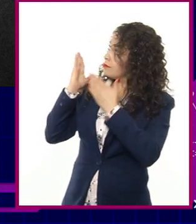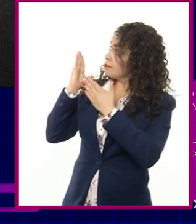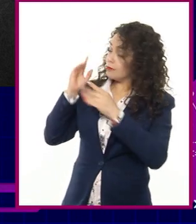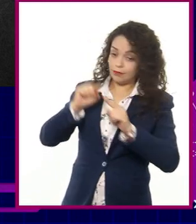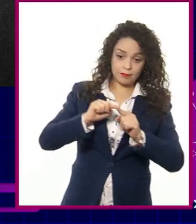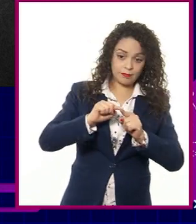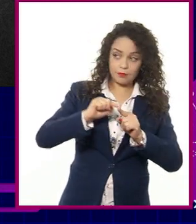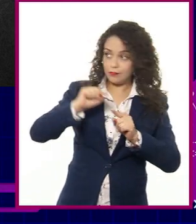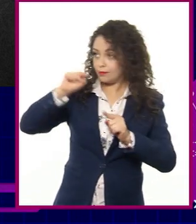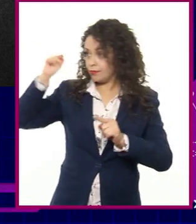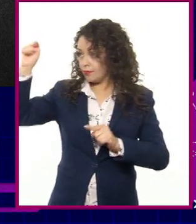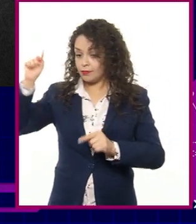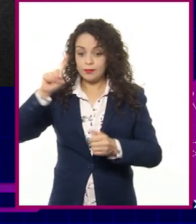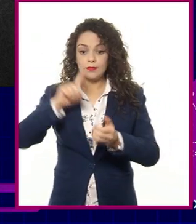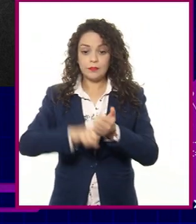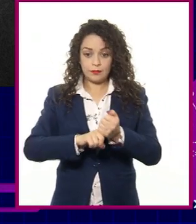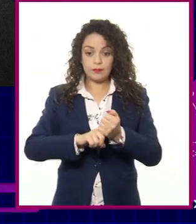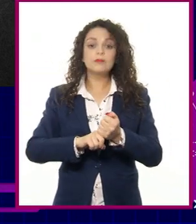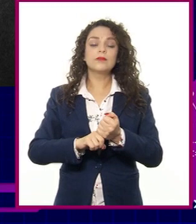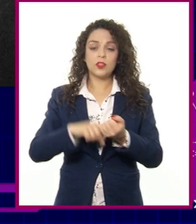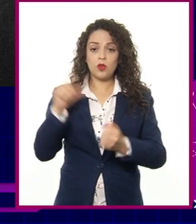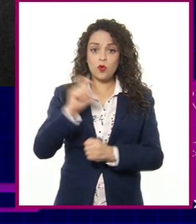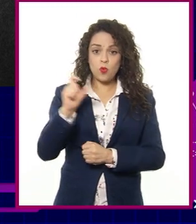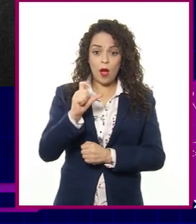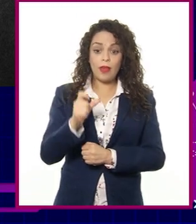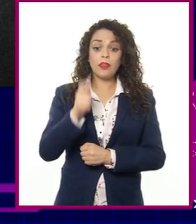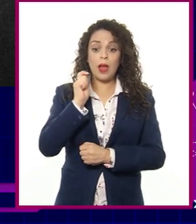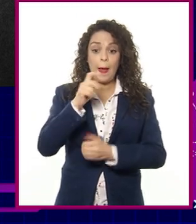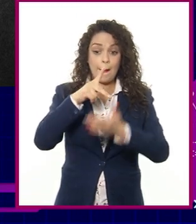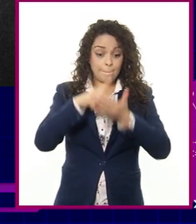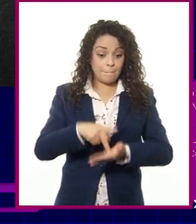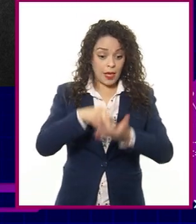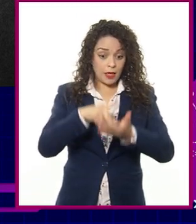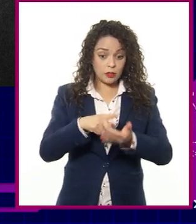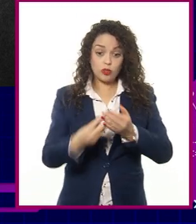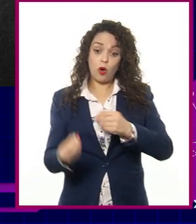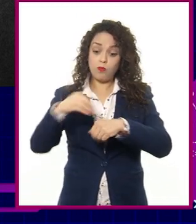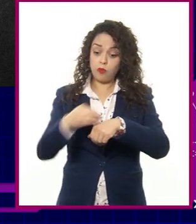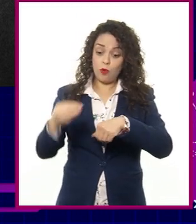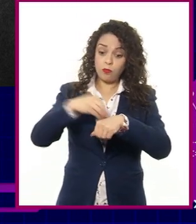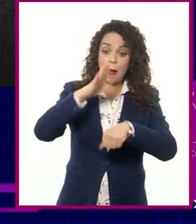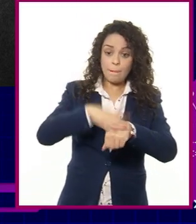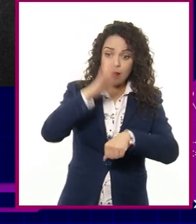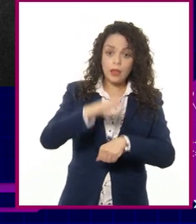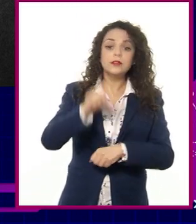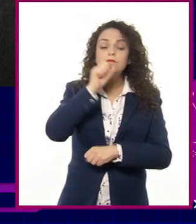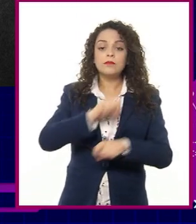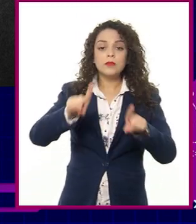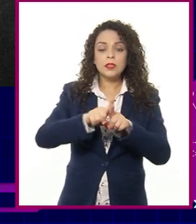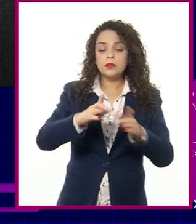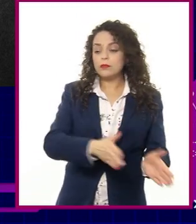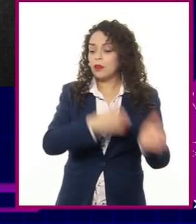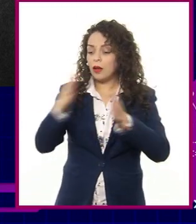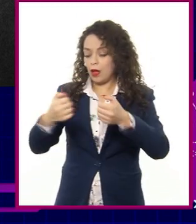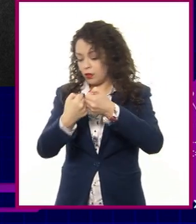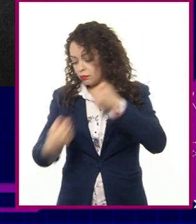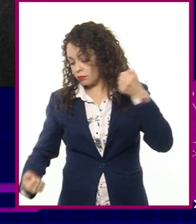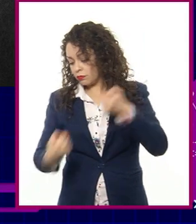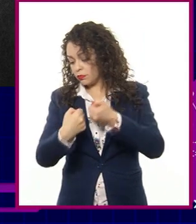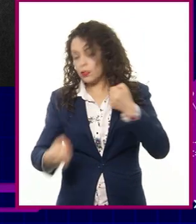es de proporcionalidad directa porque al aumentar los valores de la primera columna, aumentan en la misma proporción los de la segunda